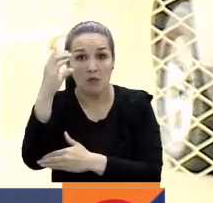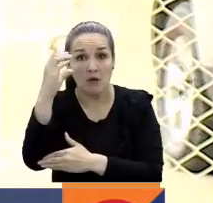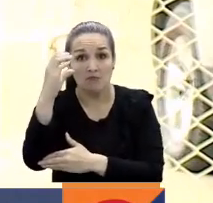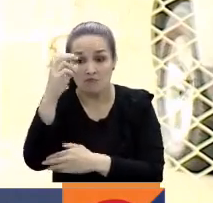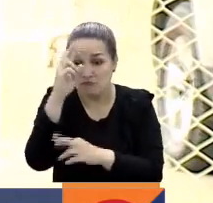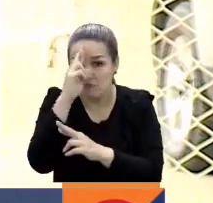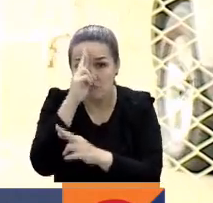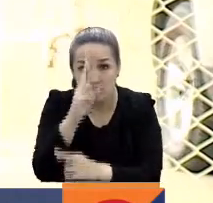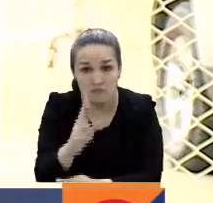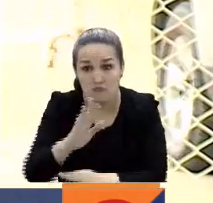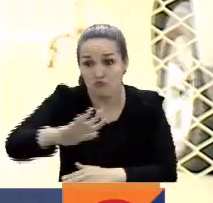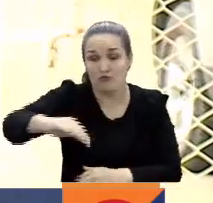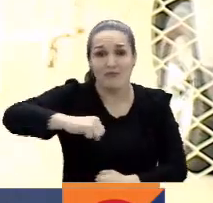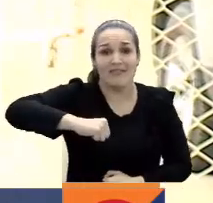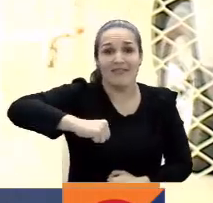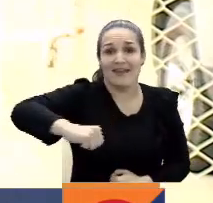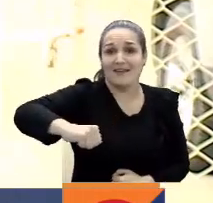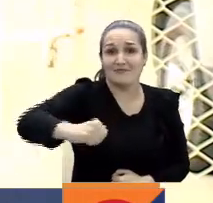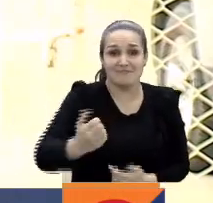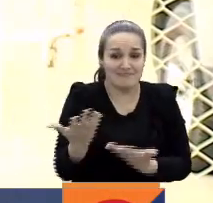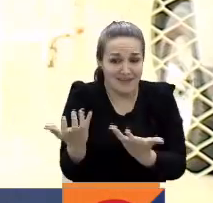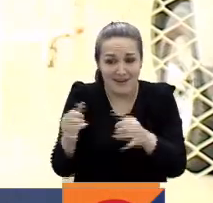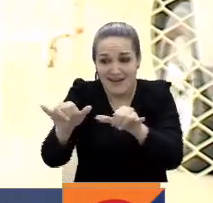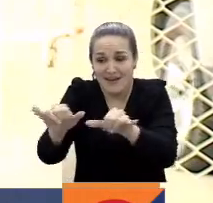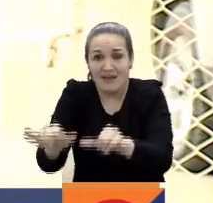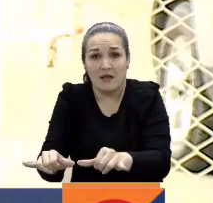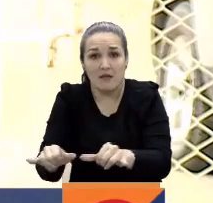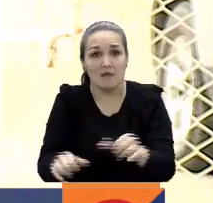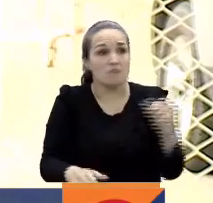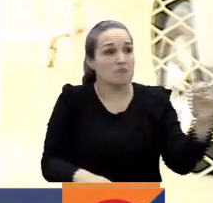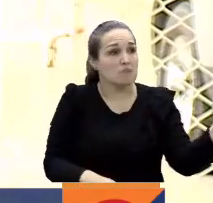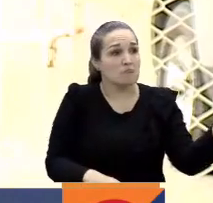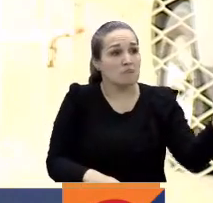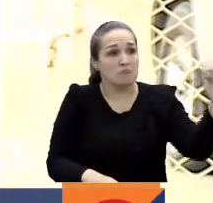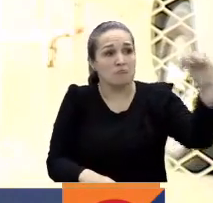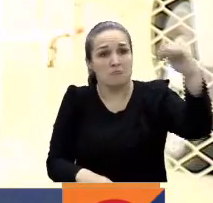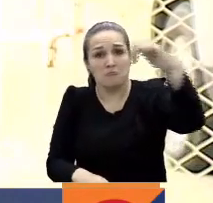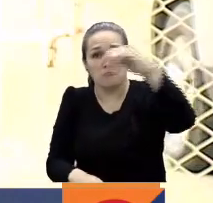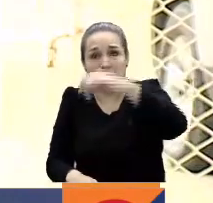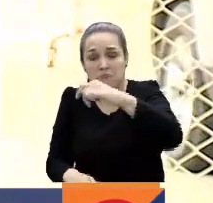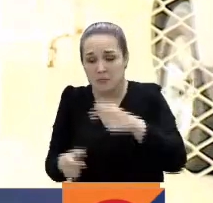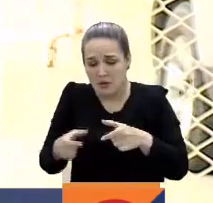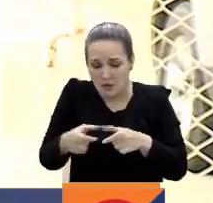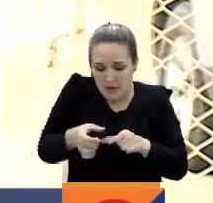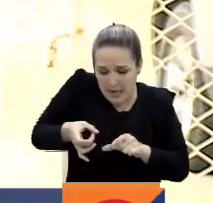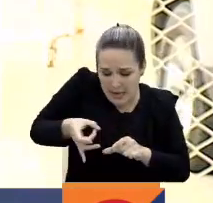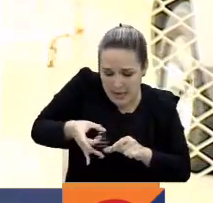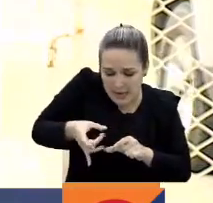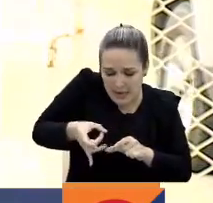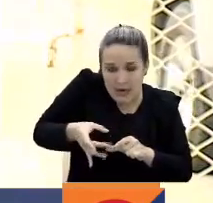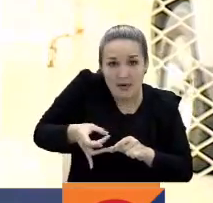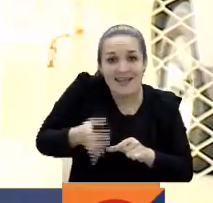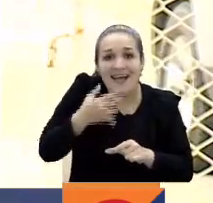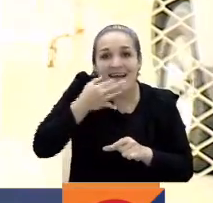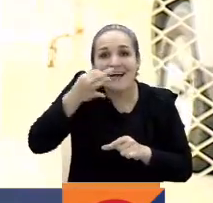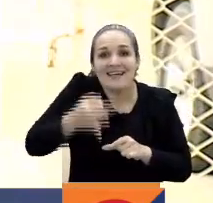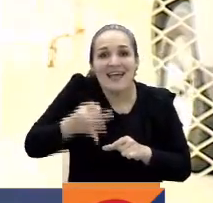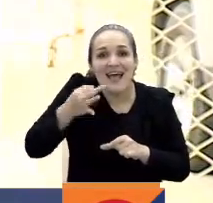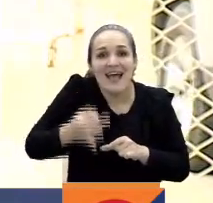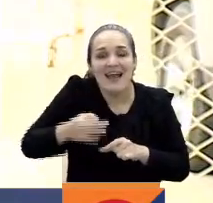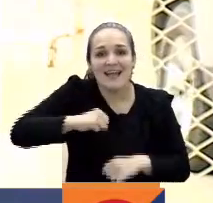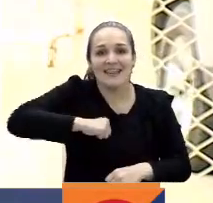respeto de todos sus derechos, pasar de simplemente un carnet a una real vivencia de